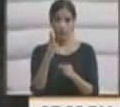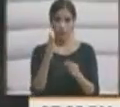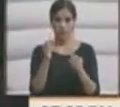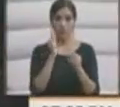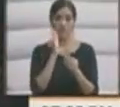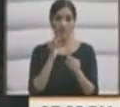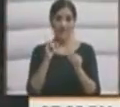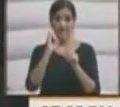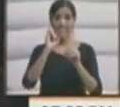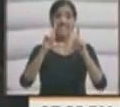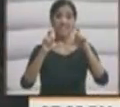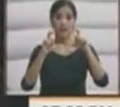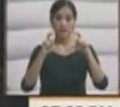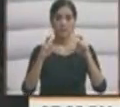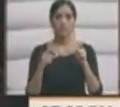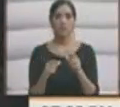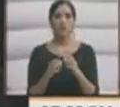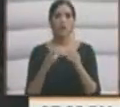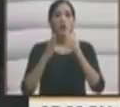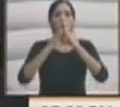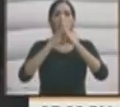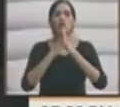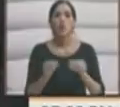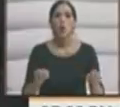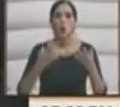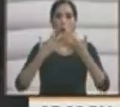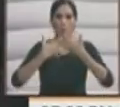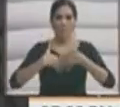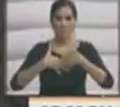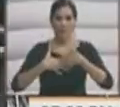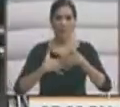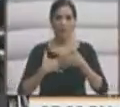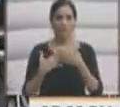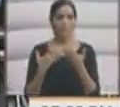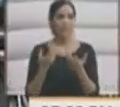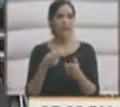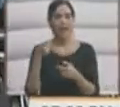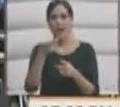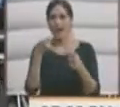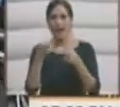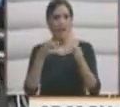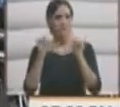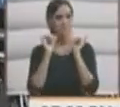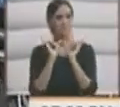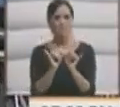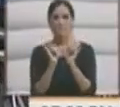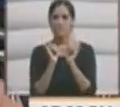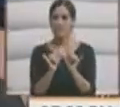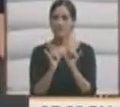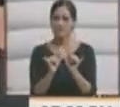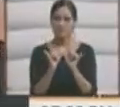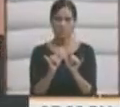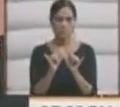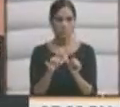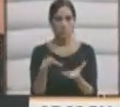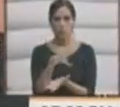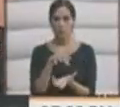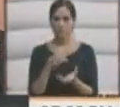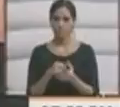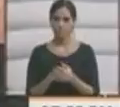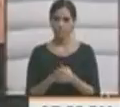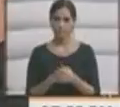través de Instagram: todos los empresarios andan en la misma onda. Por aquí